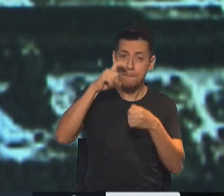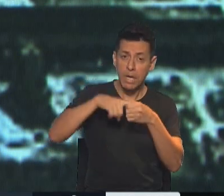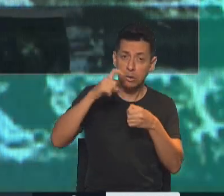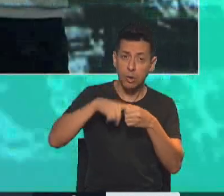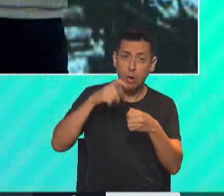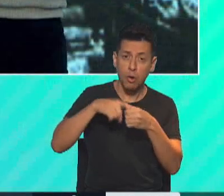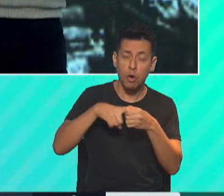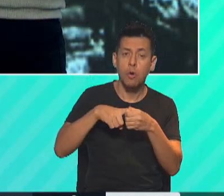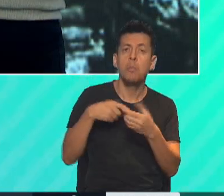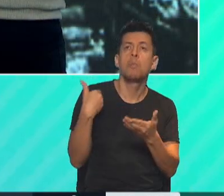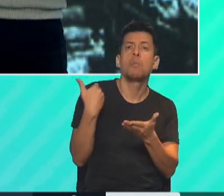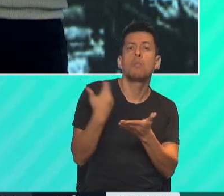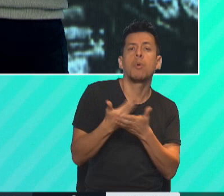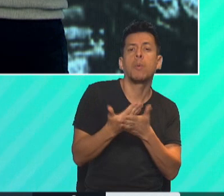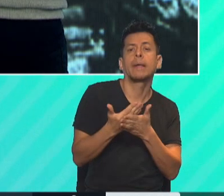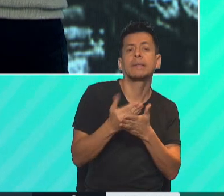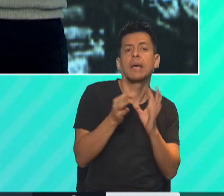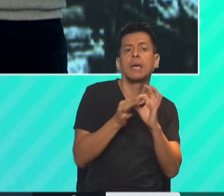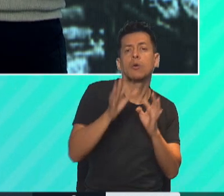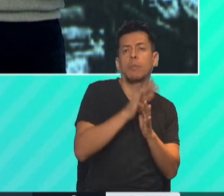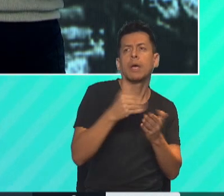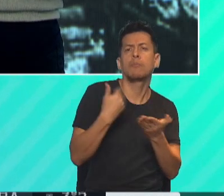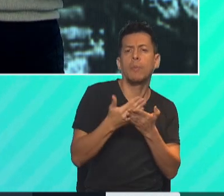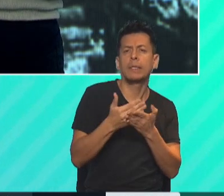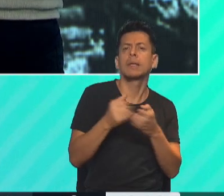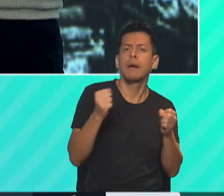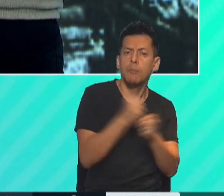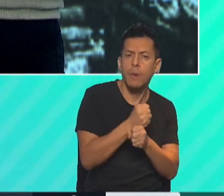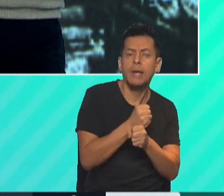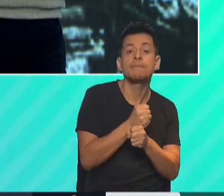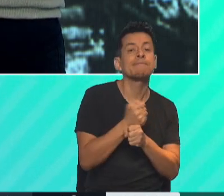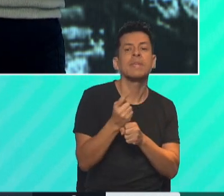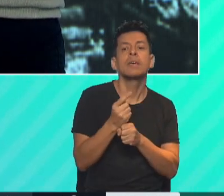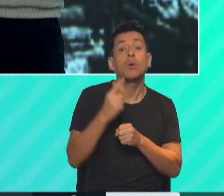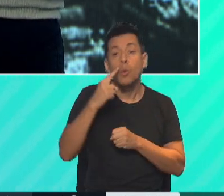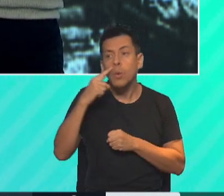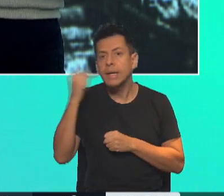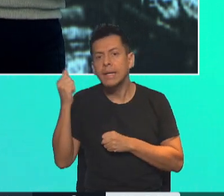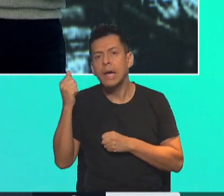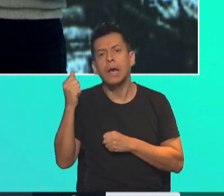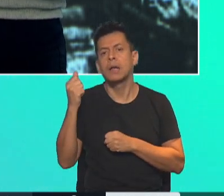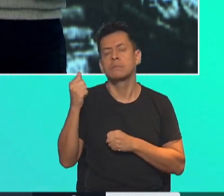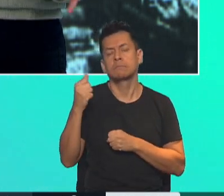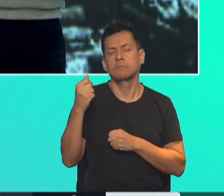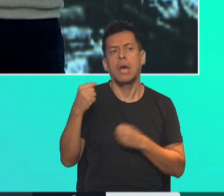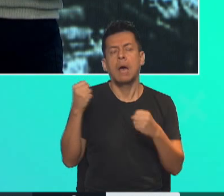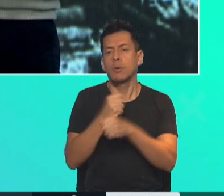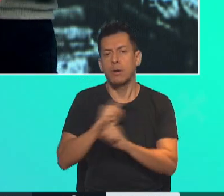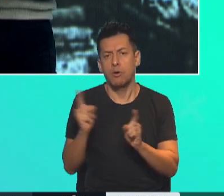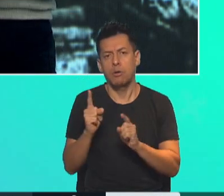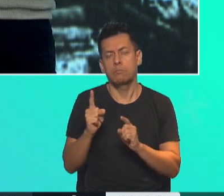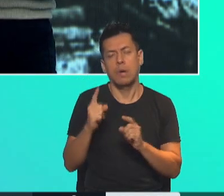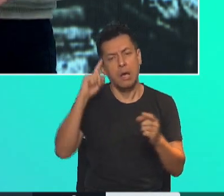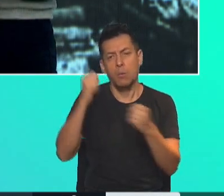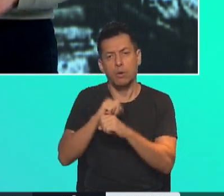propuso y votó la unión europea no se pudo aplicar porque hungría no logra acceder en la posición de aprobarlo otra vez el